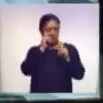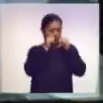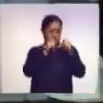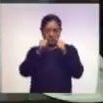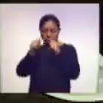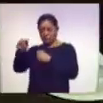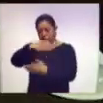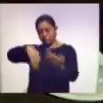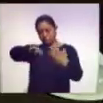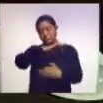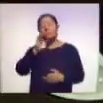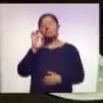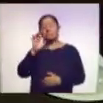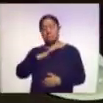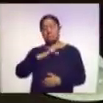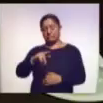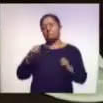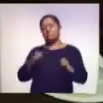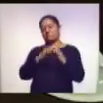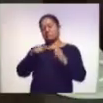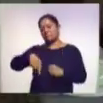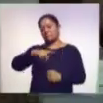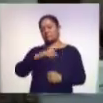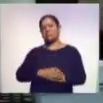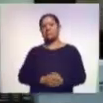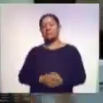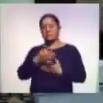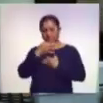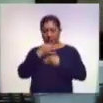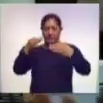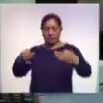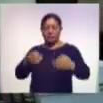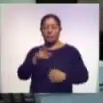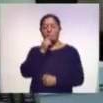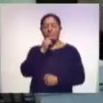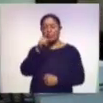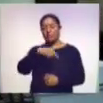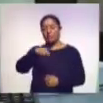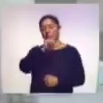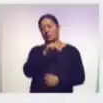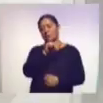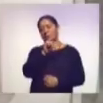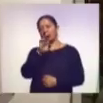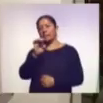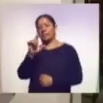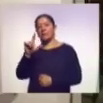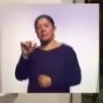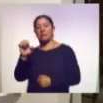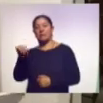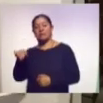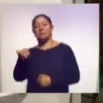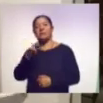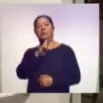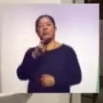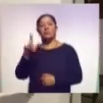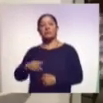se registre durante esta época, informó la comisionada ejecutiva del Sistema Estatal de Seguridad Pública, Ana Belén Rúa Lugo. Implementaremos una